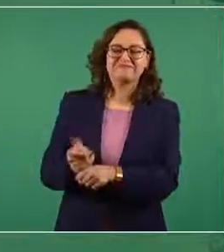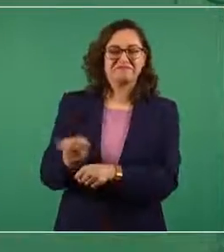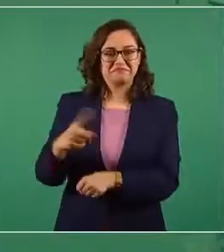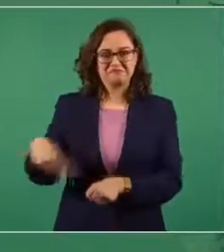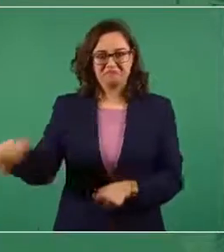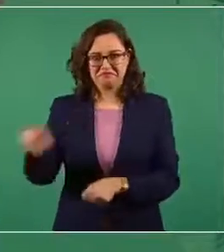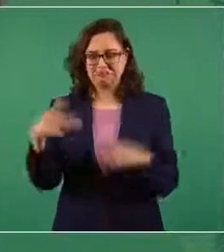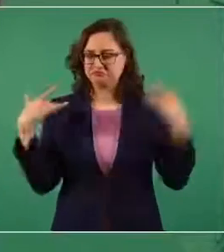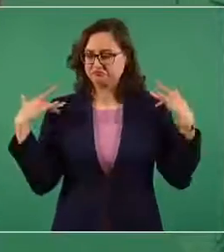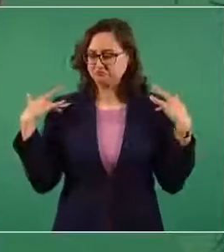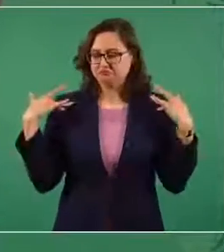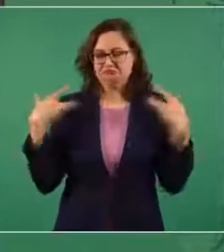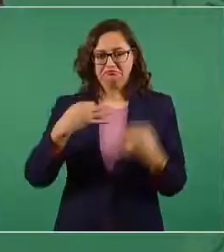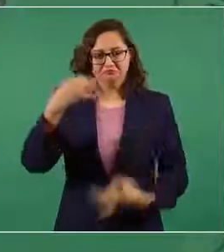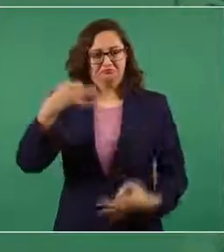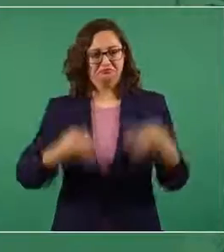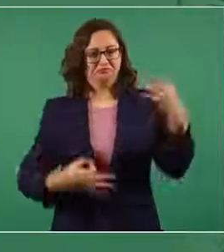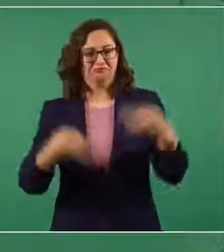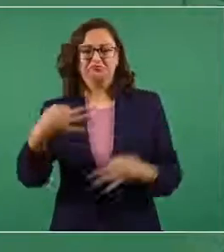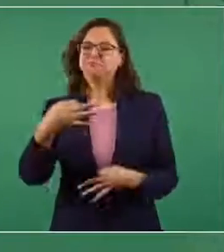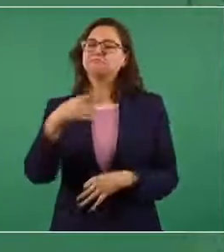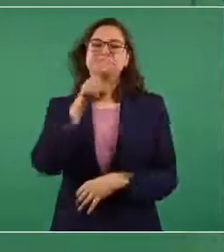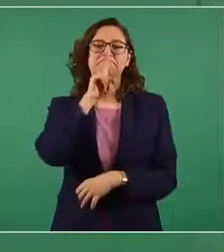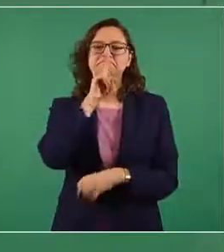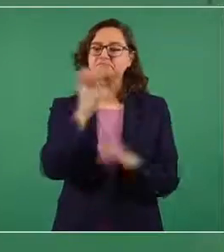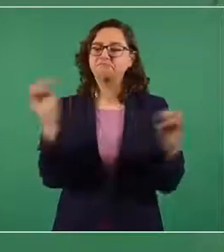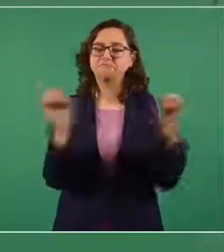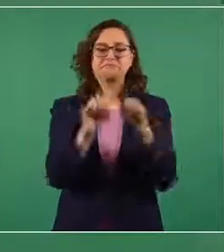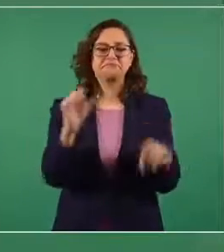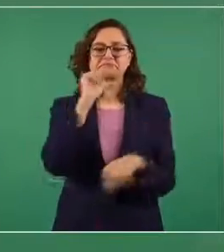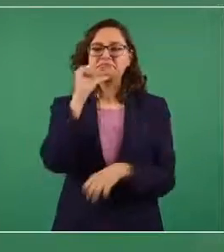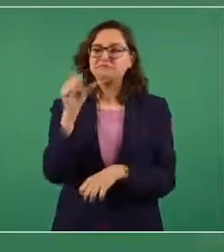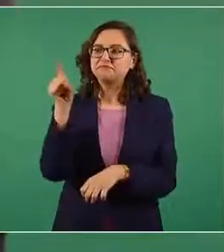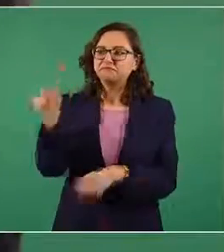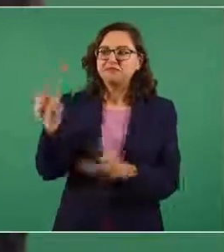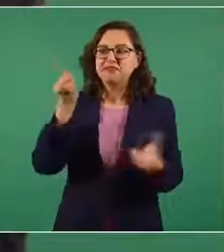Incluso cayeron en contradicciones garrafales,